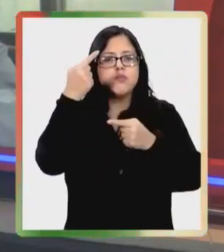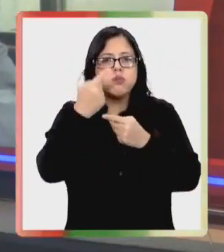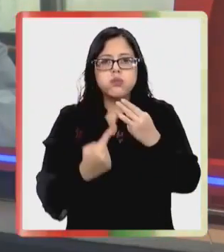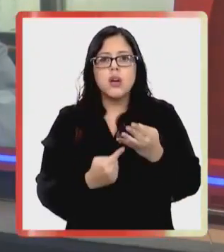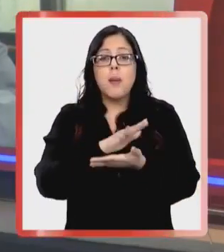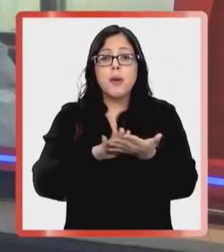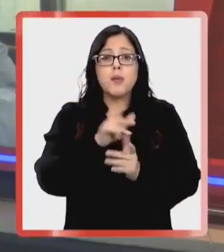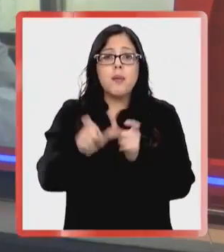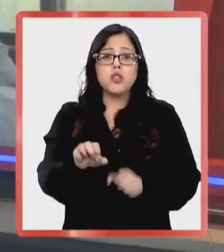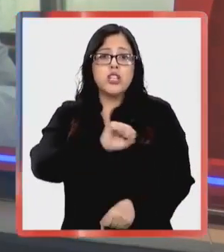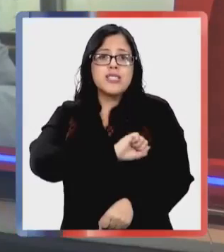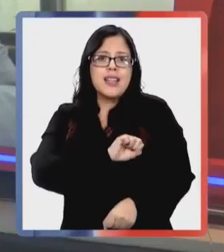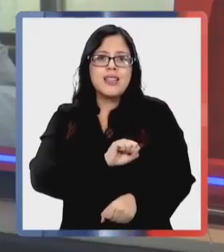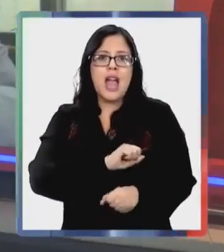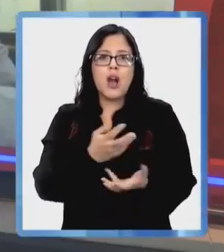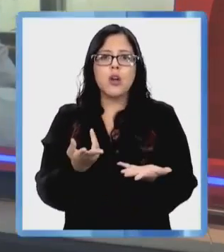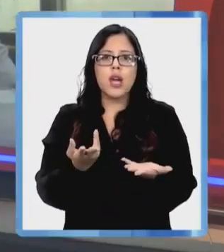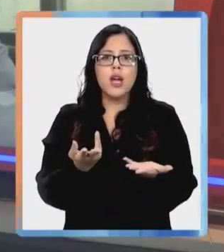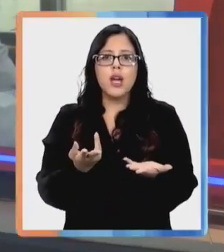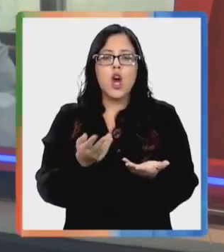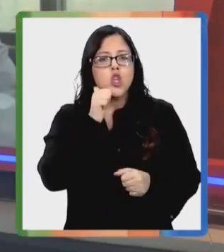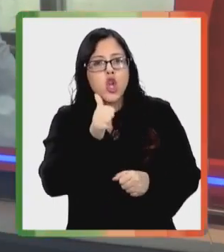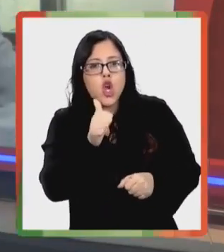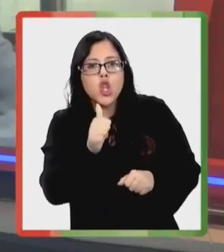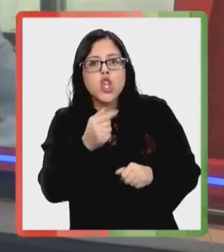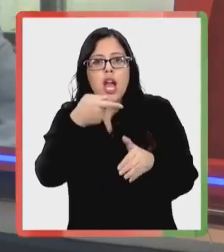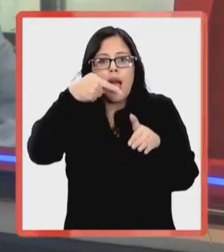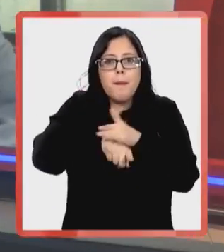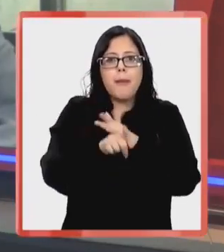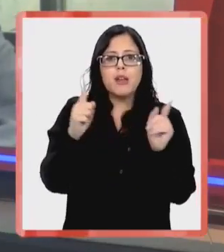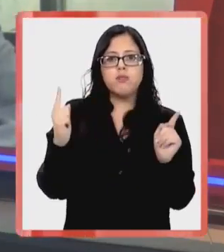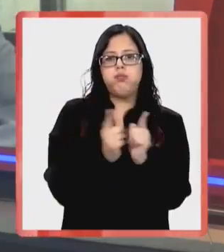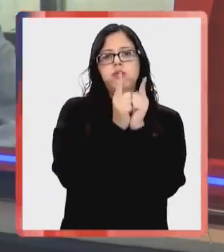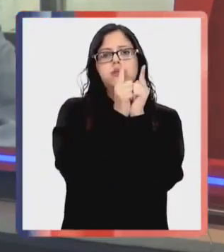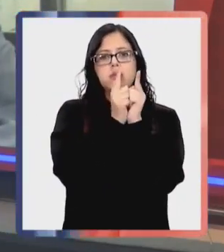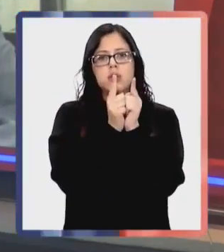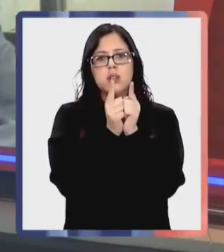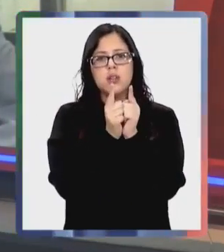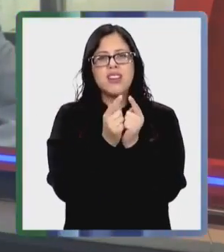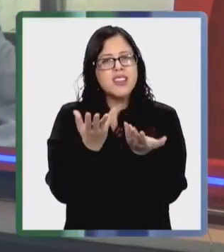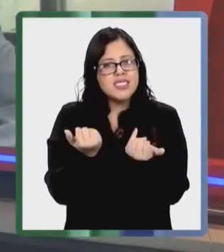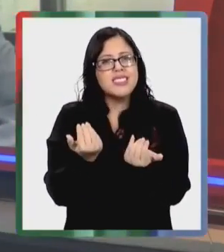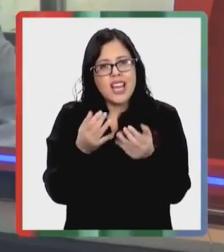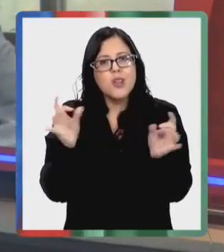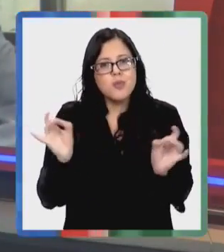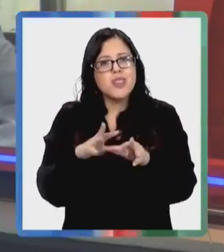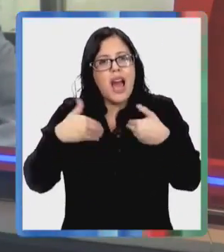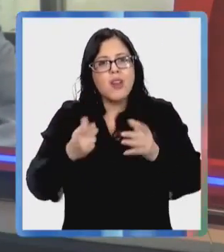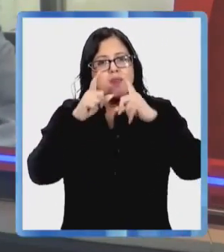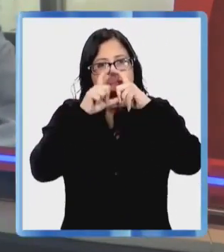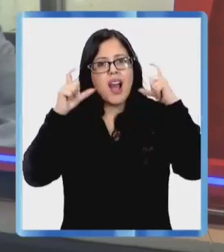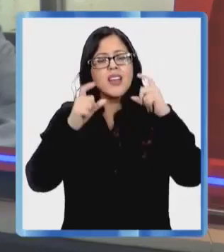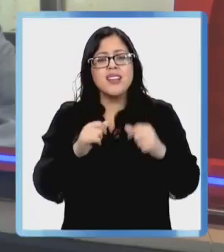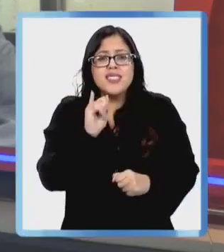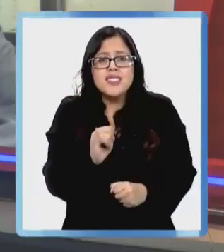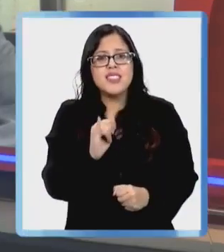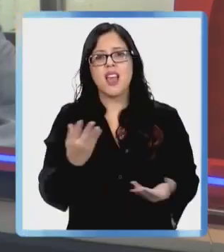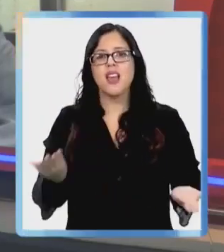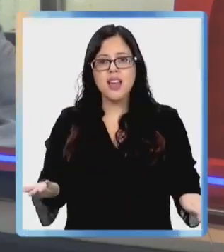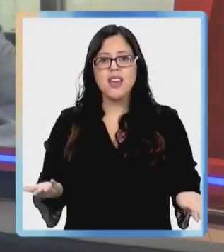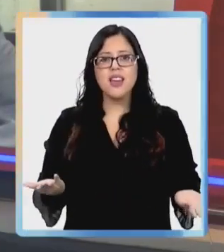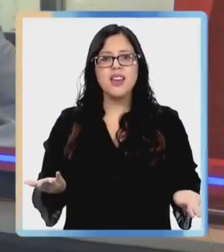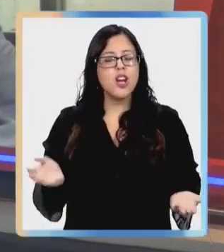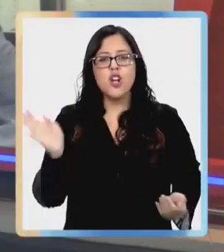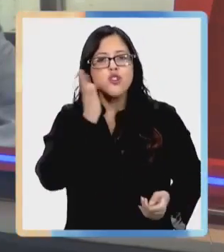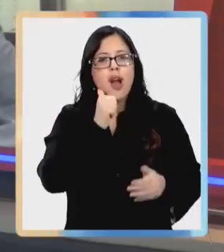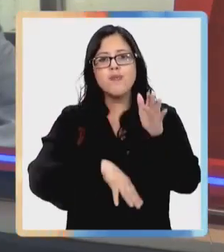en Santiago, por ejemplo, en la capital de Chile, y que se sube al metro todos los días y que van unos pegados con otros, ¿no será necesario a estas alturas usar mascarilla? Claro que